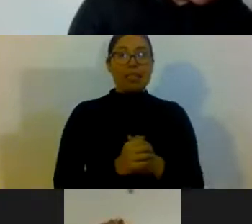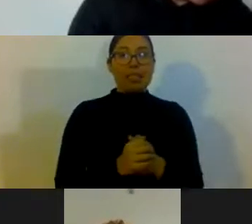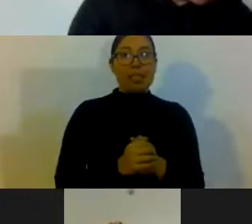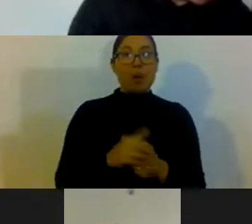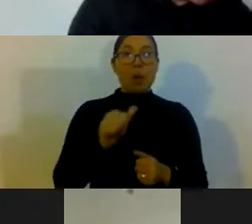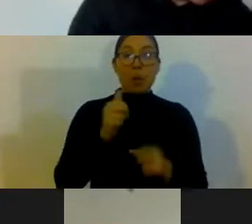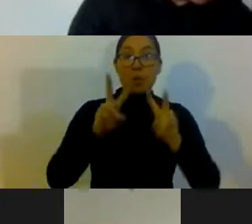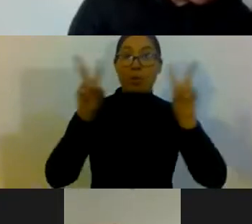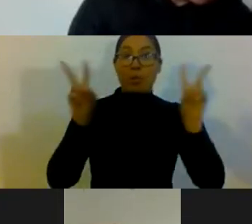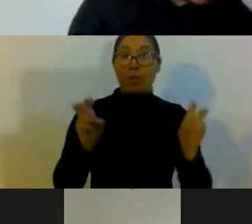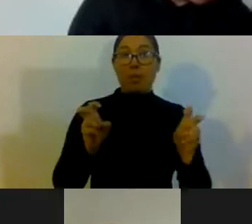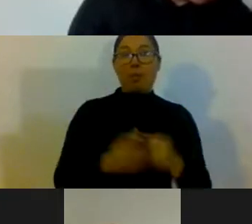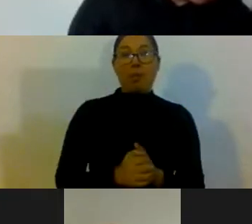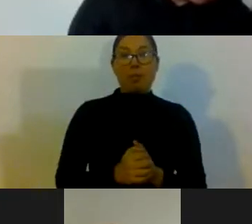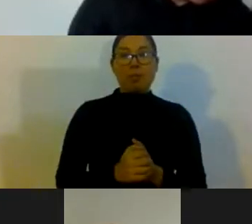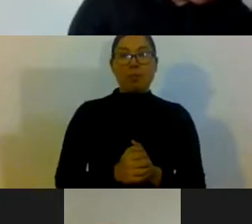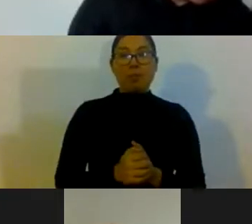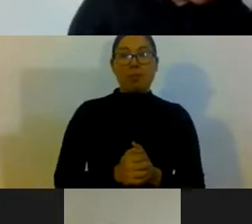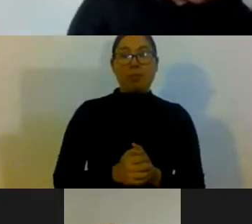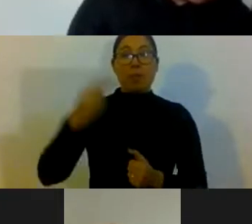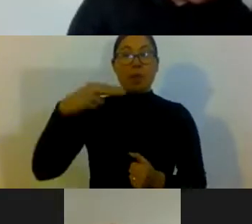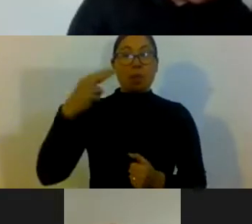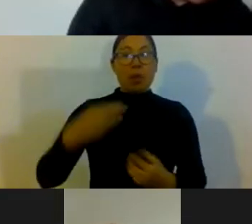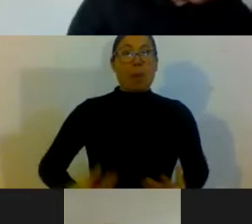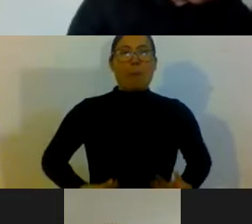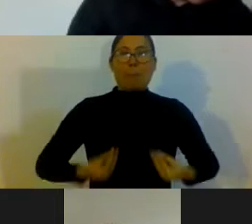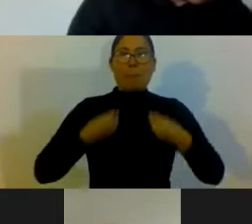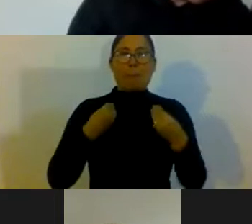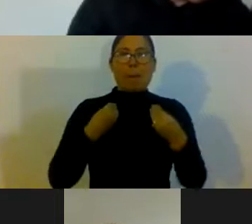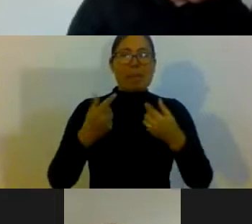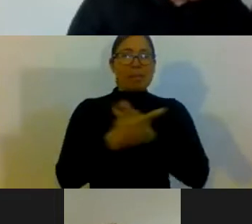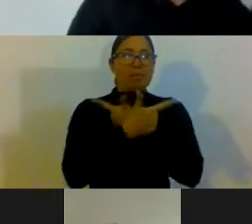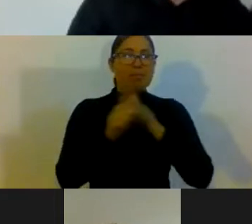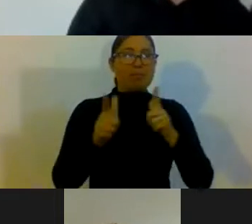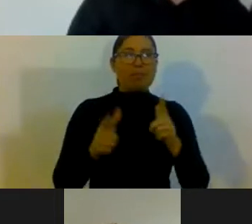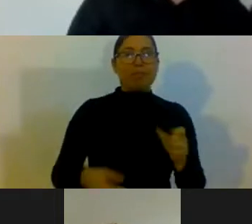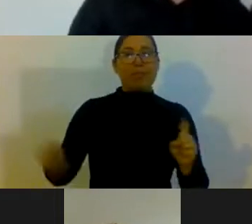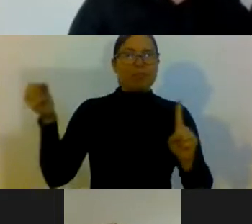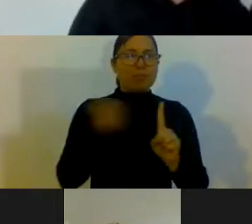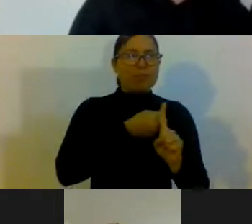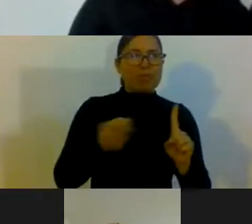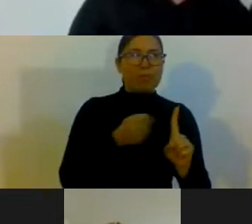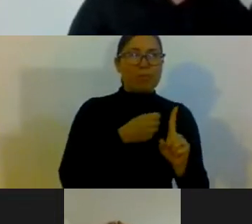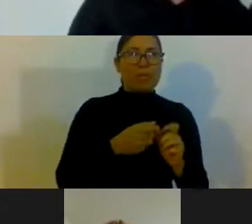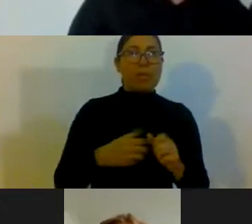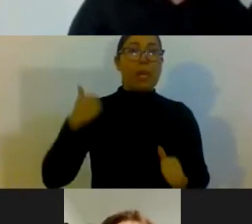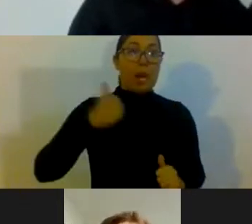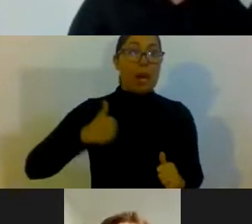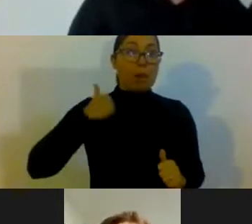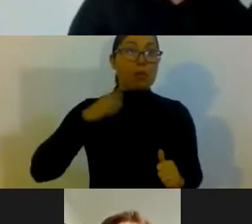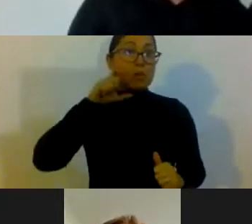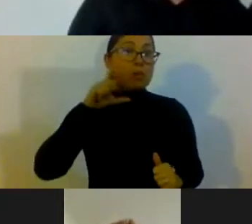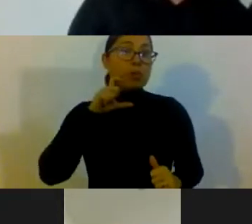se llama Vidas Libres de Violencia, Abuso Sexual en Adolescentes, que es especialmente